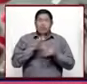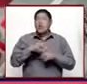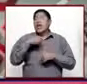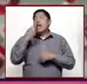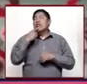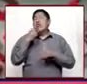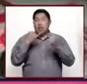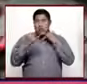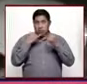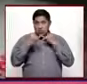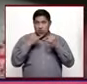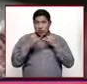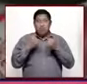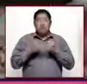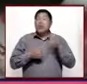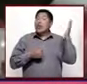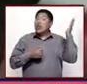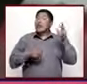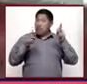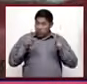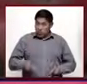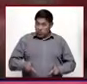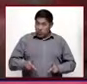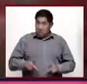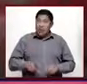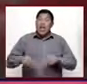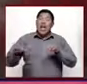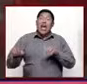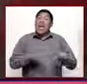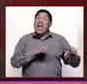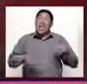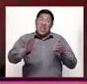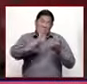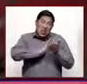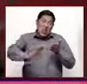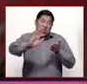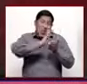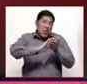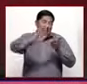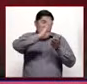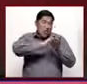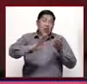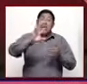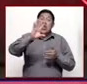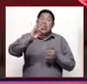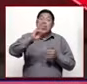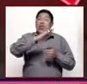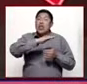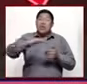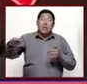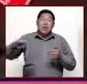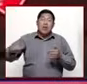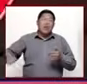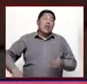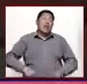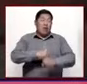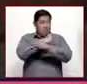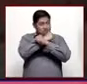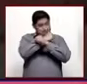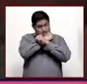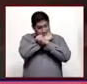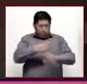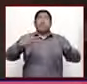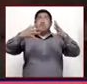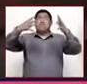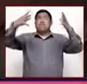Según la información que tenemos, esta persona estaría realizando la limpieza. A las 6:30 aproximadamente se había registrado la deflagración y explosión